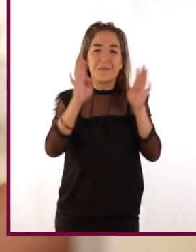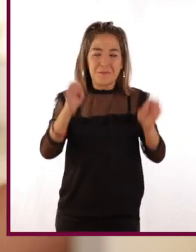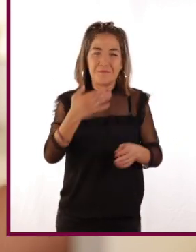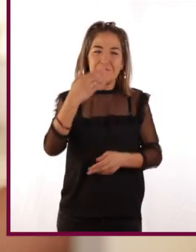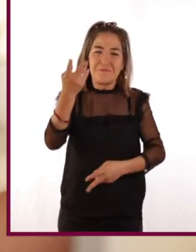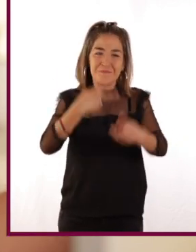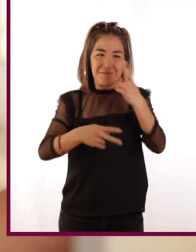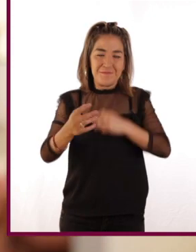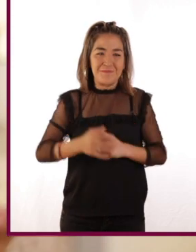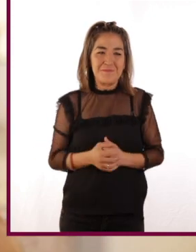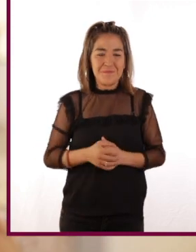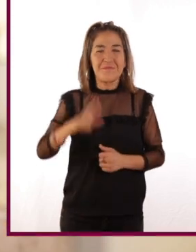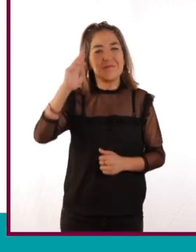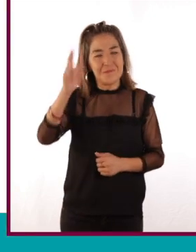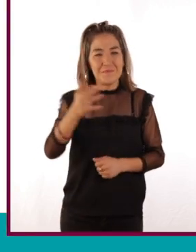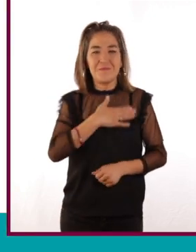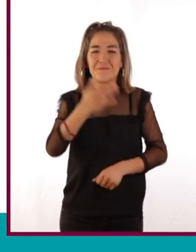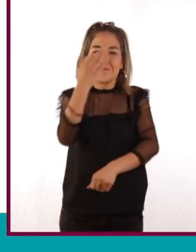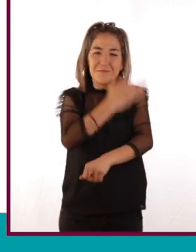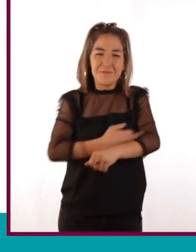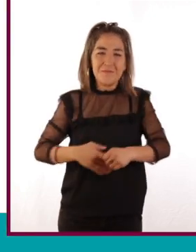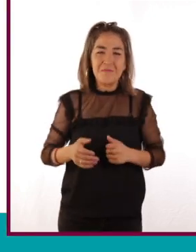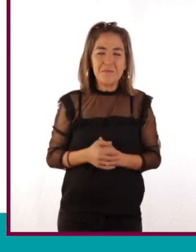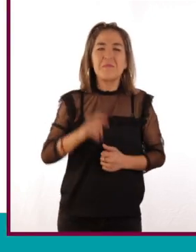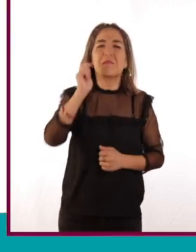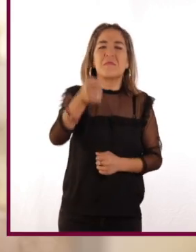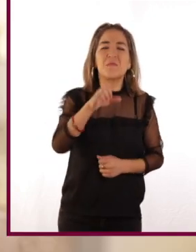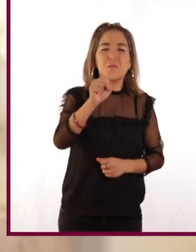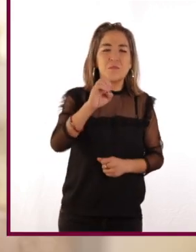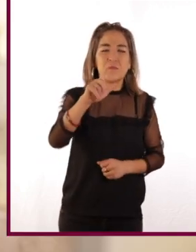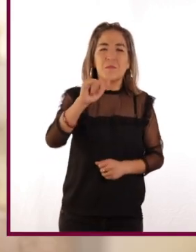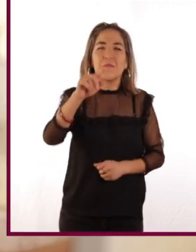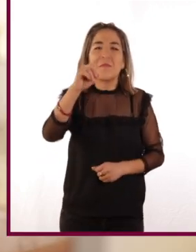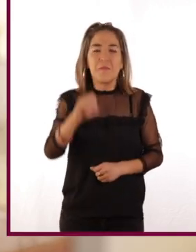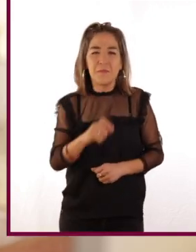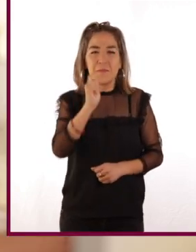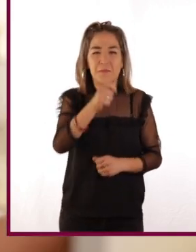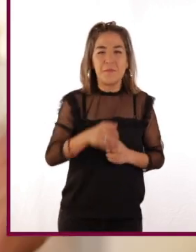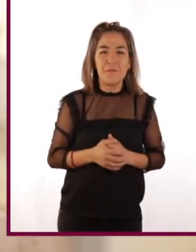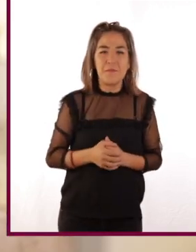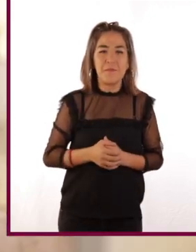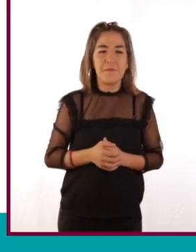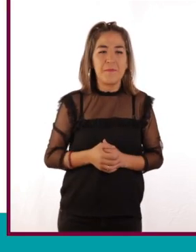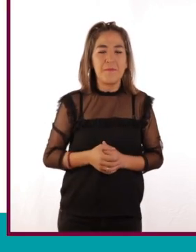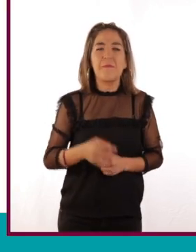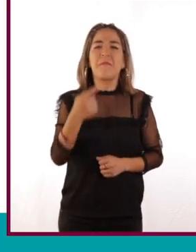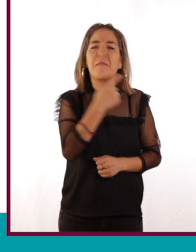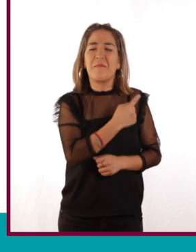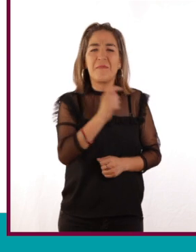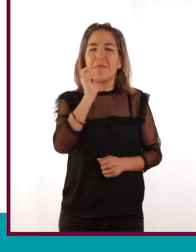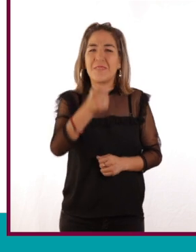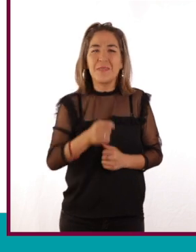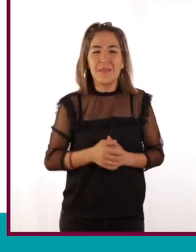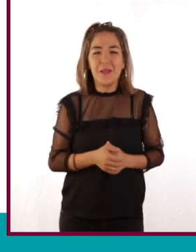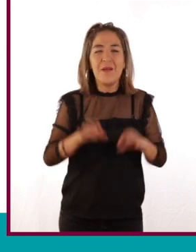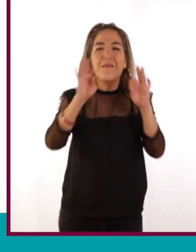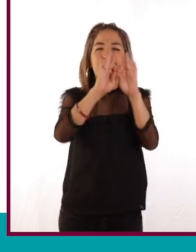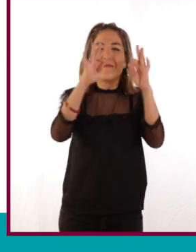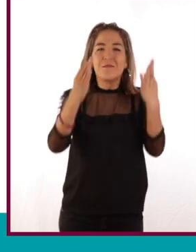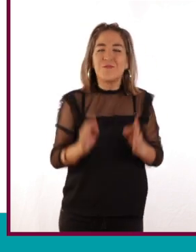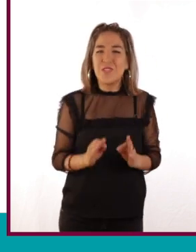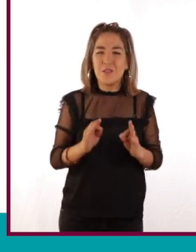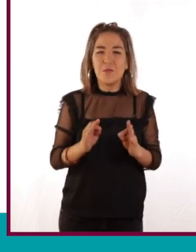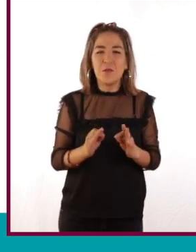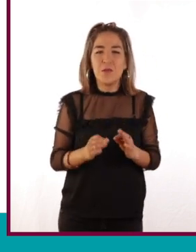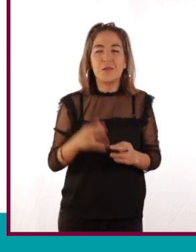México. Isabel, ¿cómo estás? Bienvenida. Hola Ernesto, buenas tardes. ¿Qué son los sólidos platónicos? Los sólidos platónicos